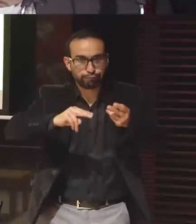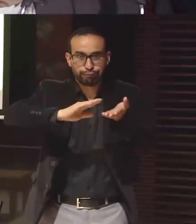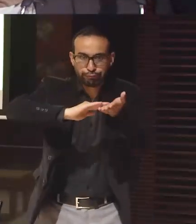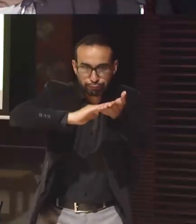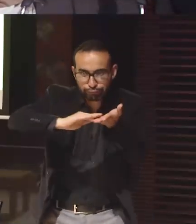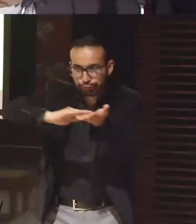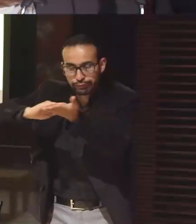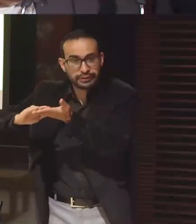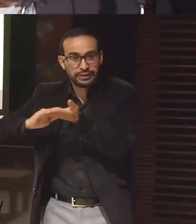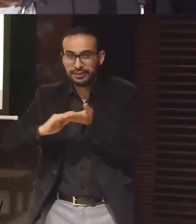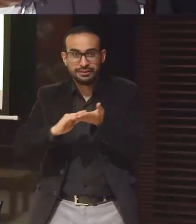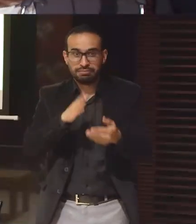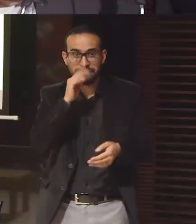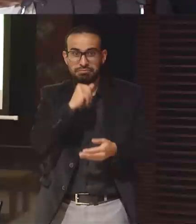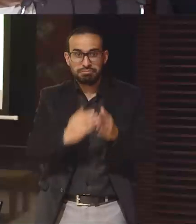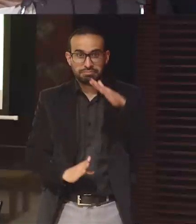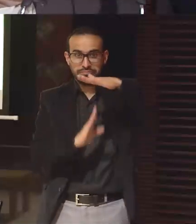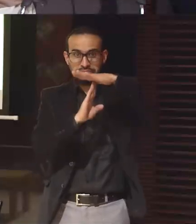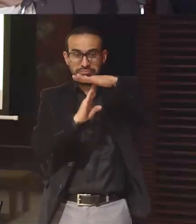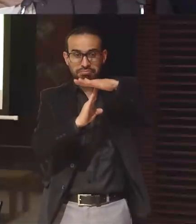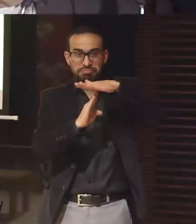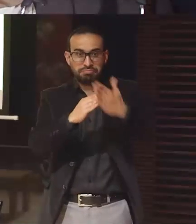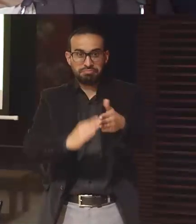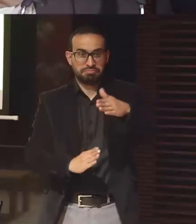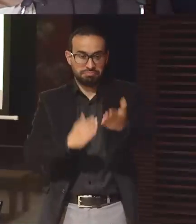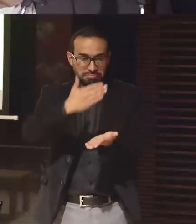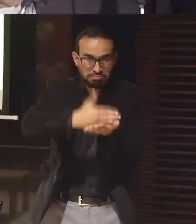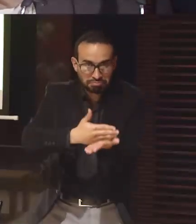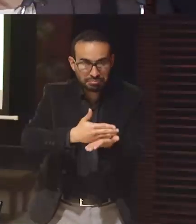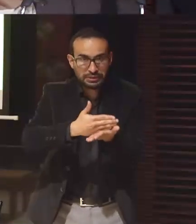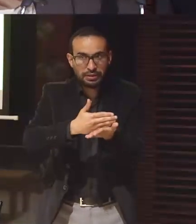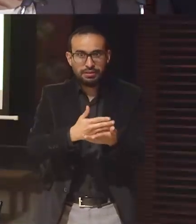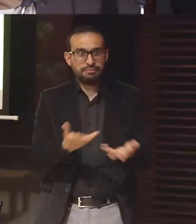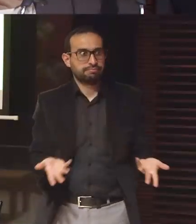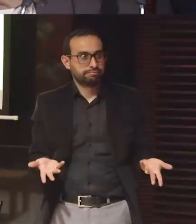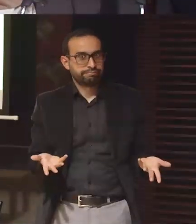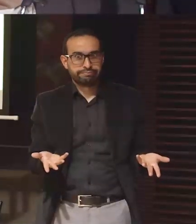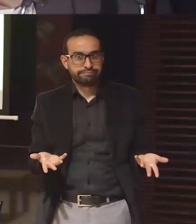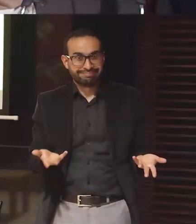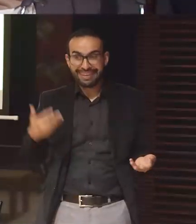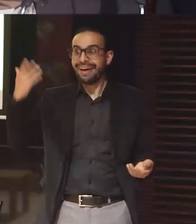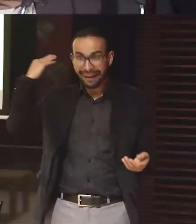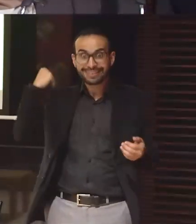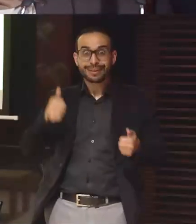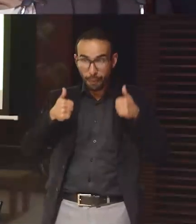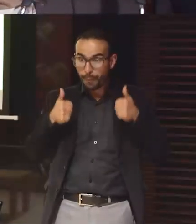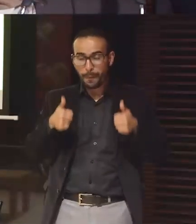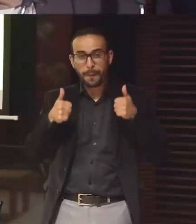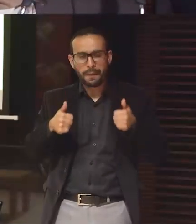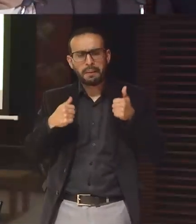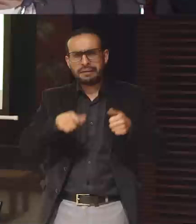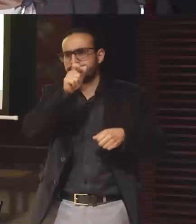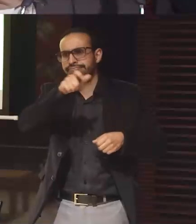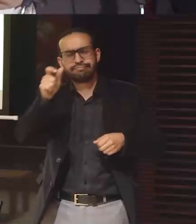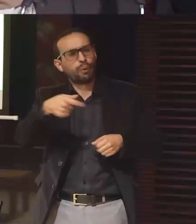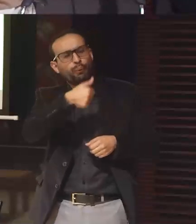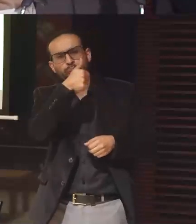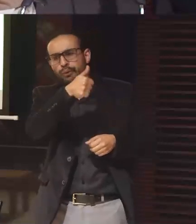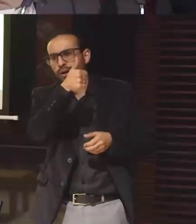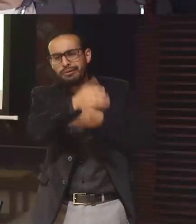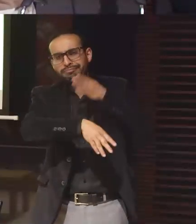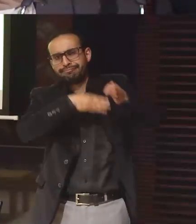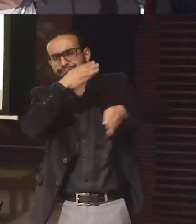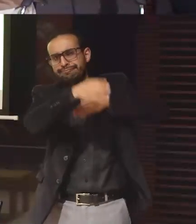se necesitaba, al ritmo que se necesitaba. Entonces, fue un poquito víctima de su éxito, de la cantidad de personas que logró mover y que no